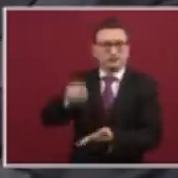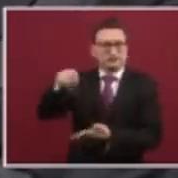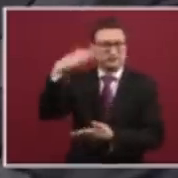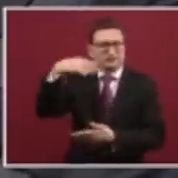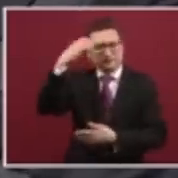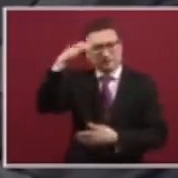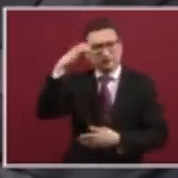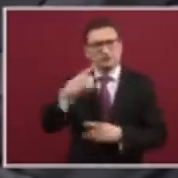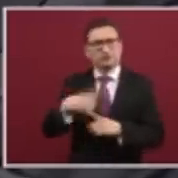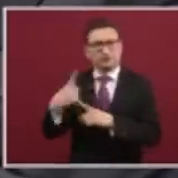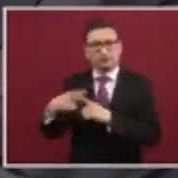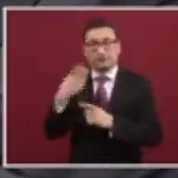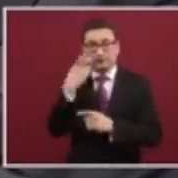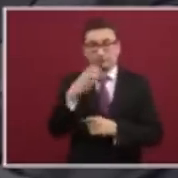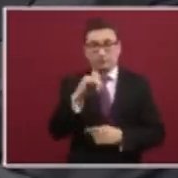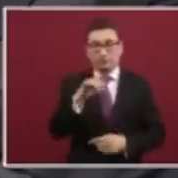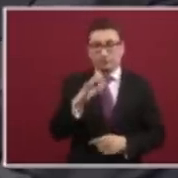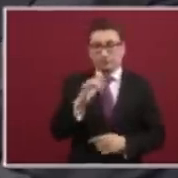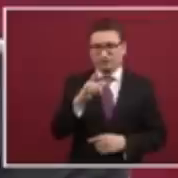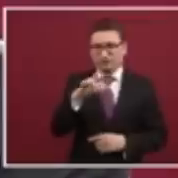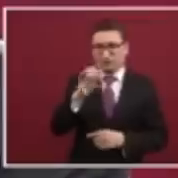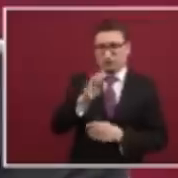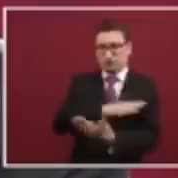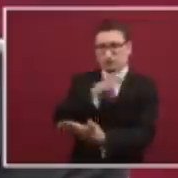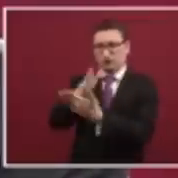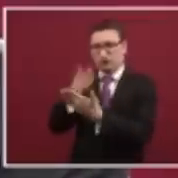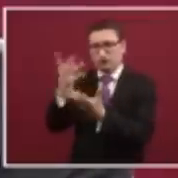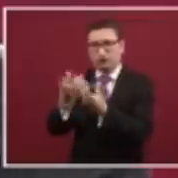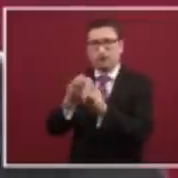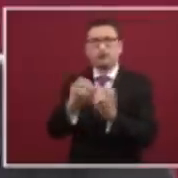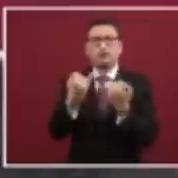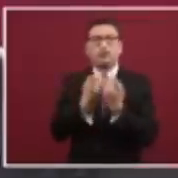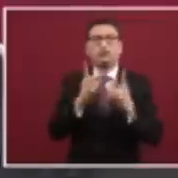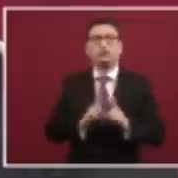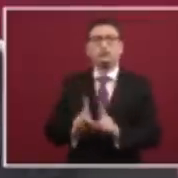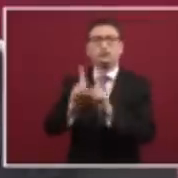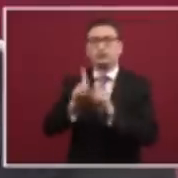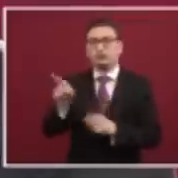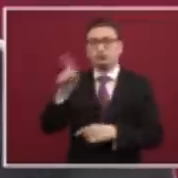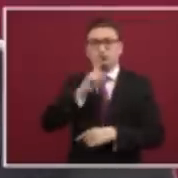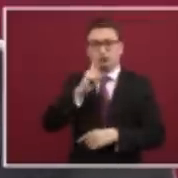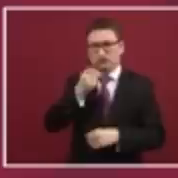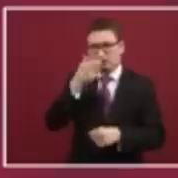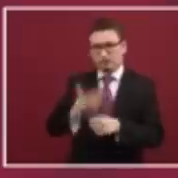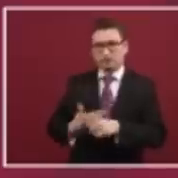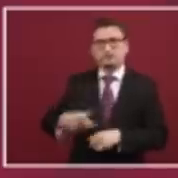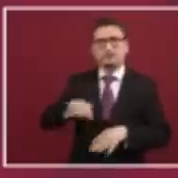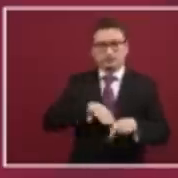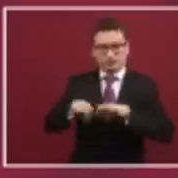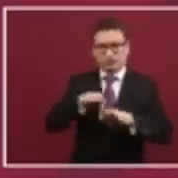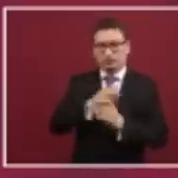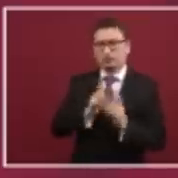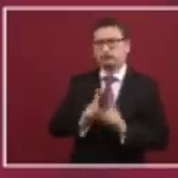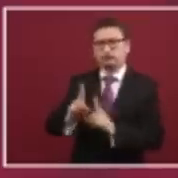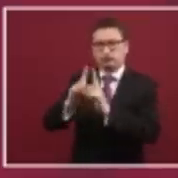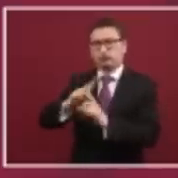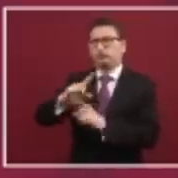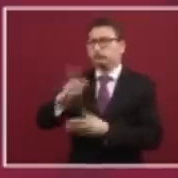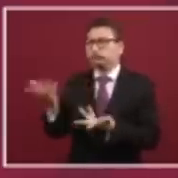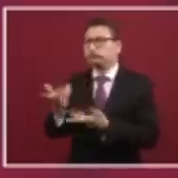la secretaria del Trabajo. Entonces, van a regresar y ya me informan